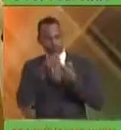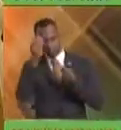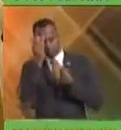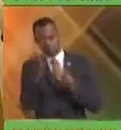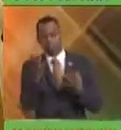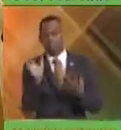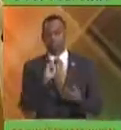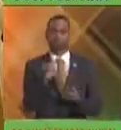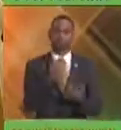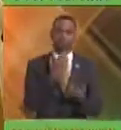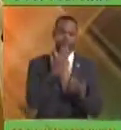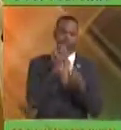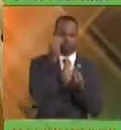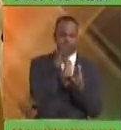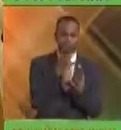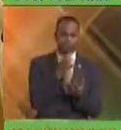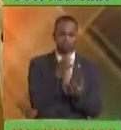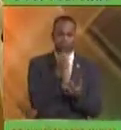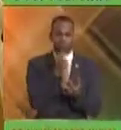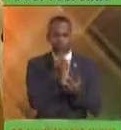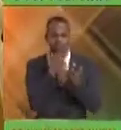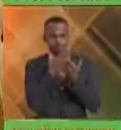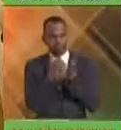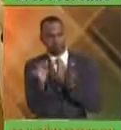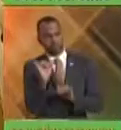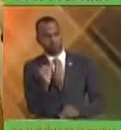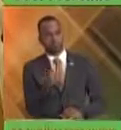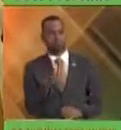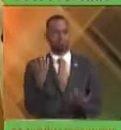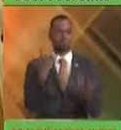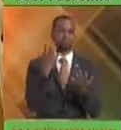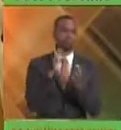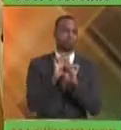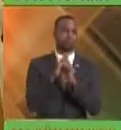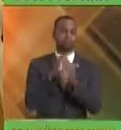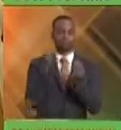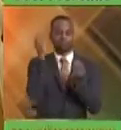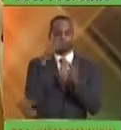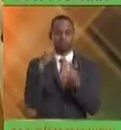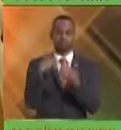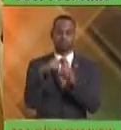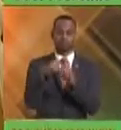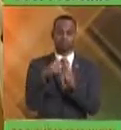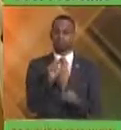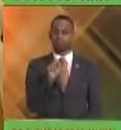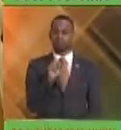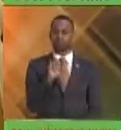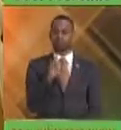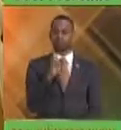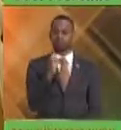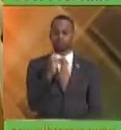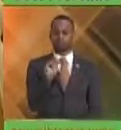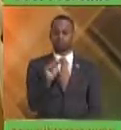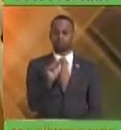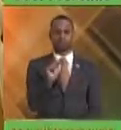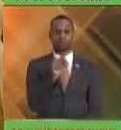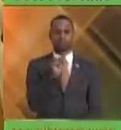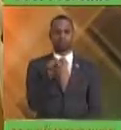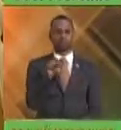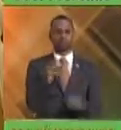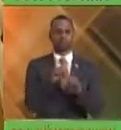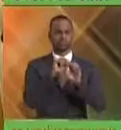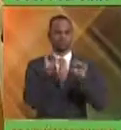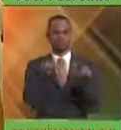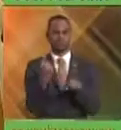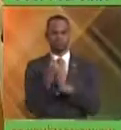noticias tan buenas por ejemplo noticias positivas el tema del siuben que es el sistema único de